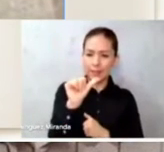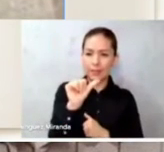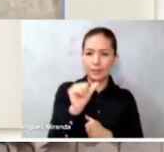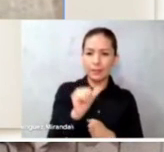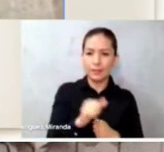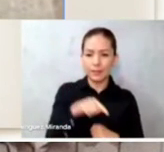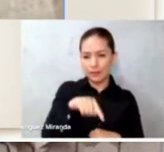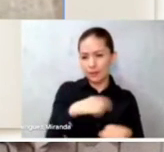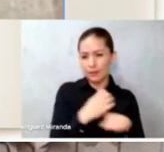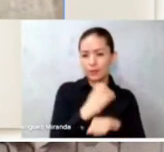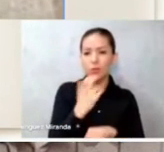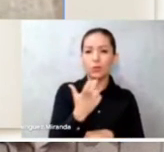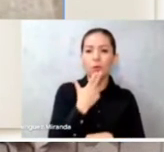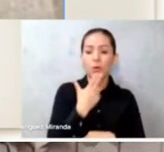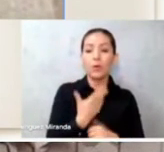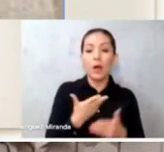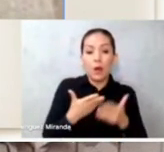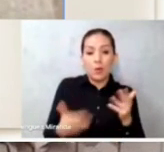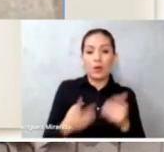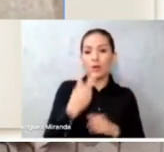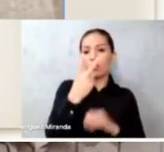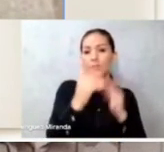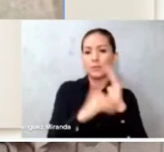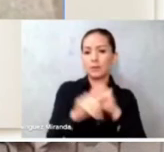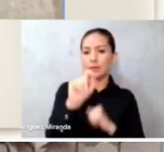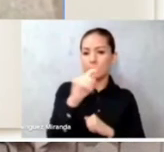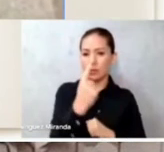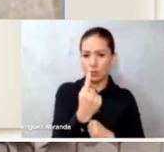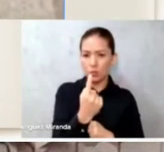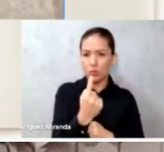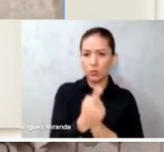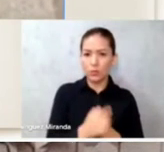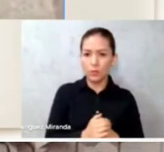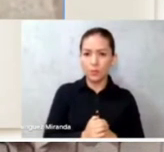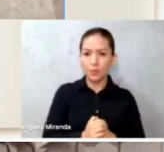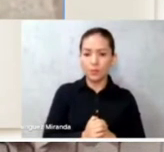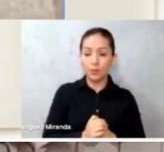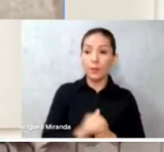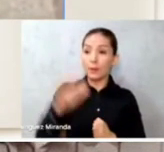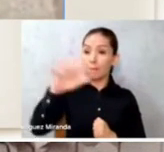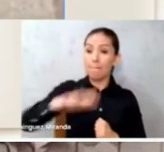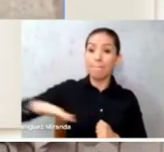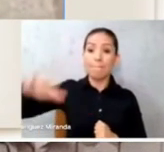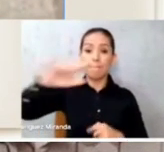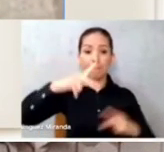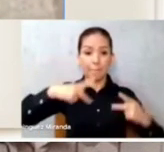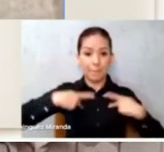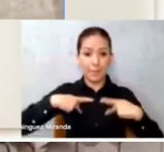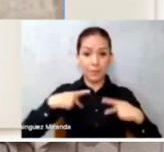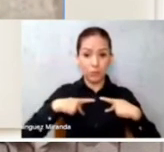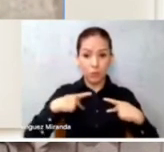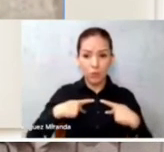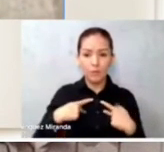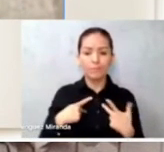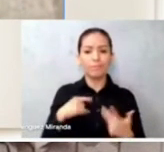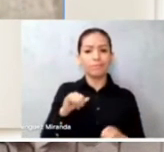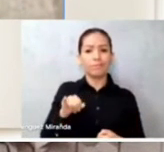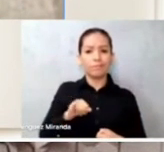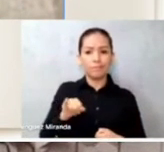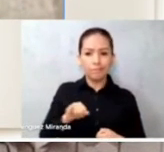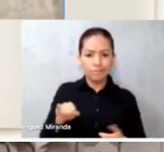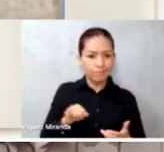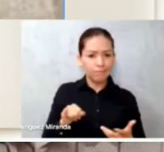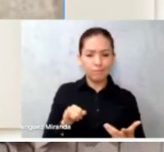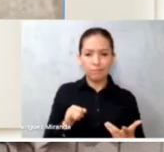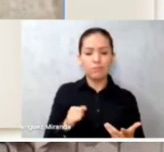estado, y lo que es ahora en el 2021, y es que la sociedad cada vez más interesada en el quehacer